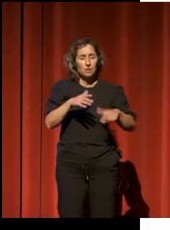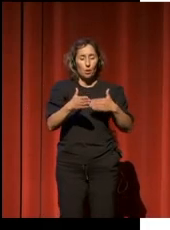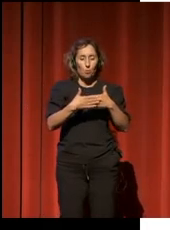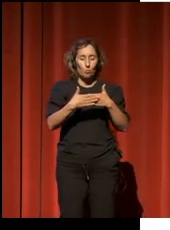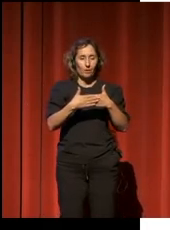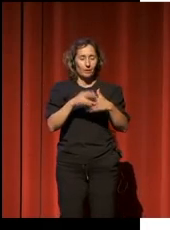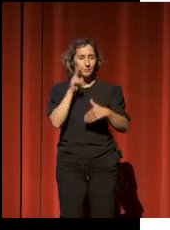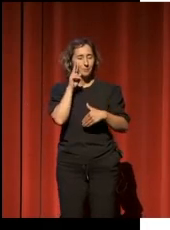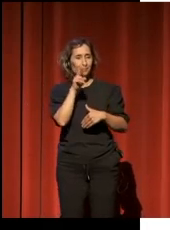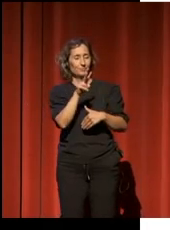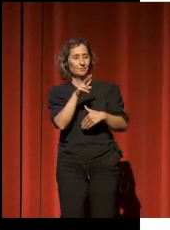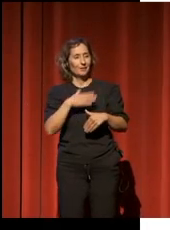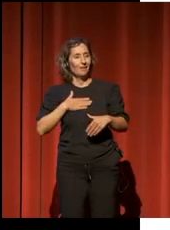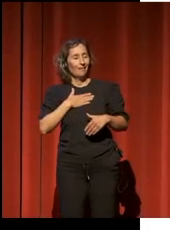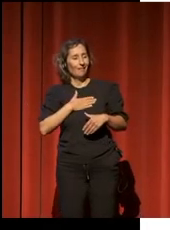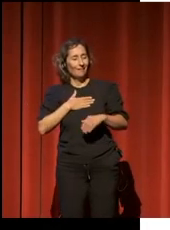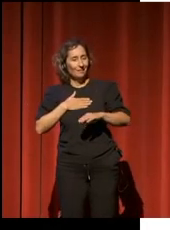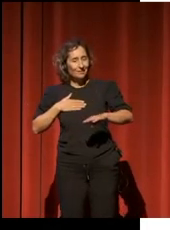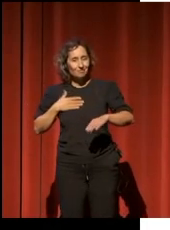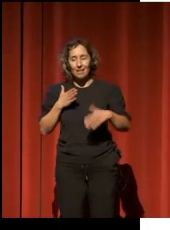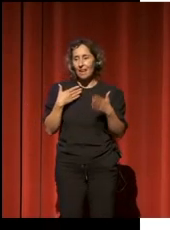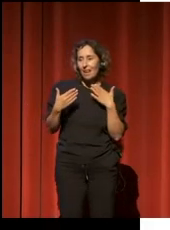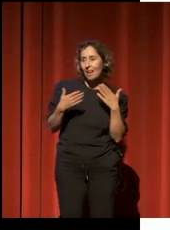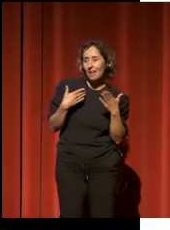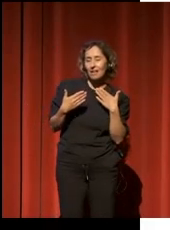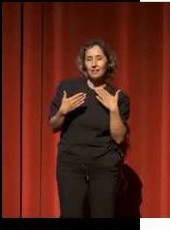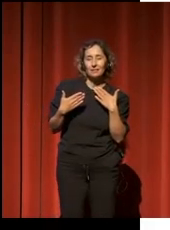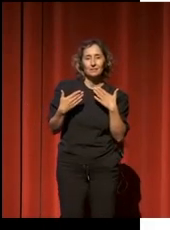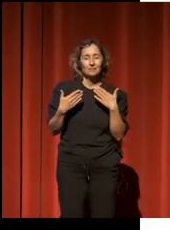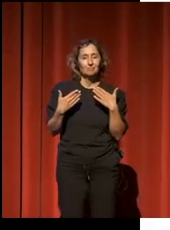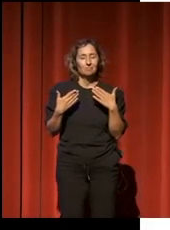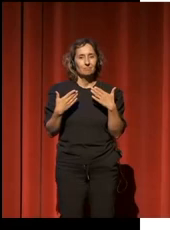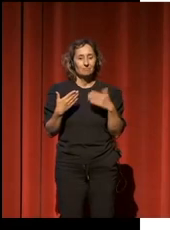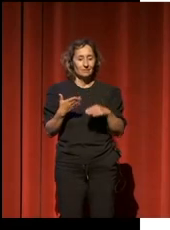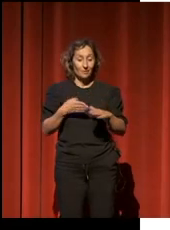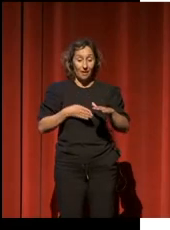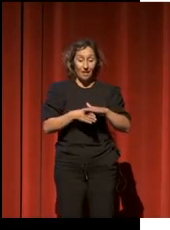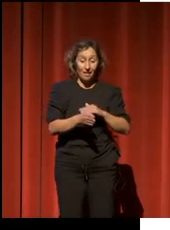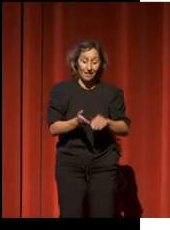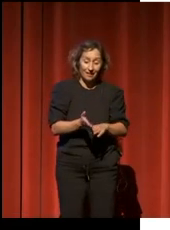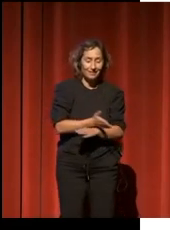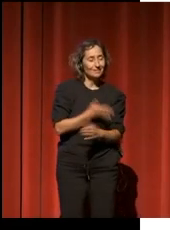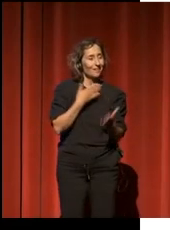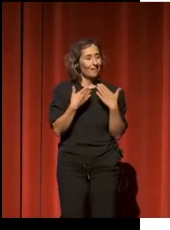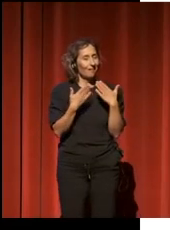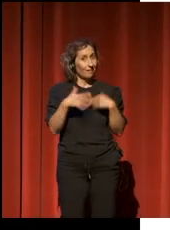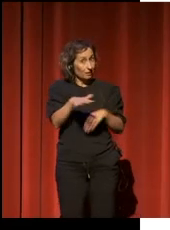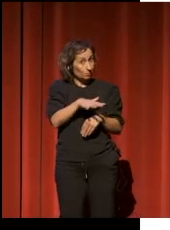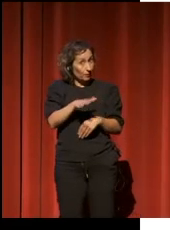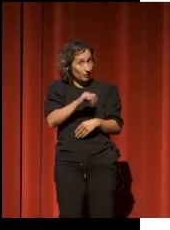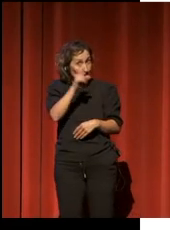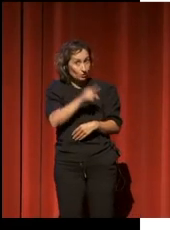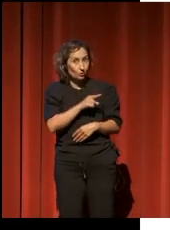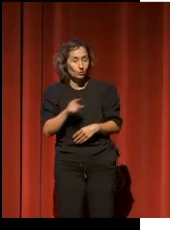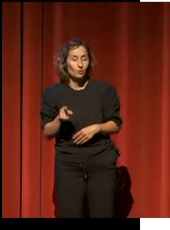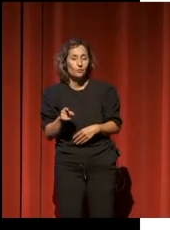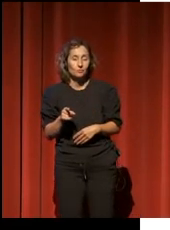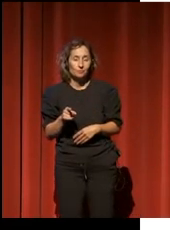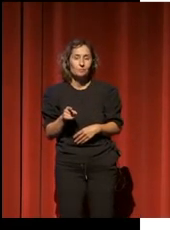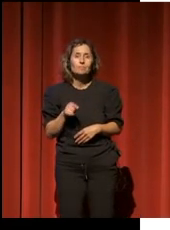de la biblioteca donde la gente puede encontrarse hablar eh charlar antes de entrar a la biblioteca H es otro